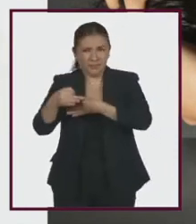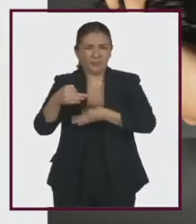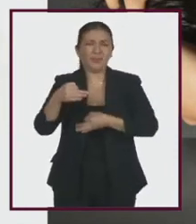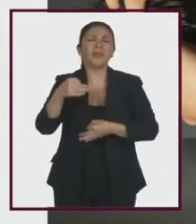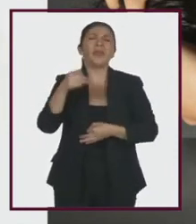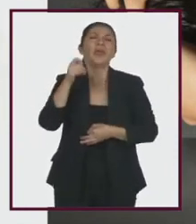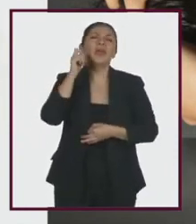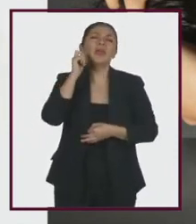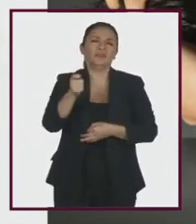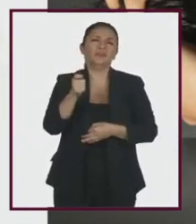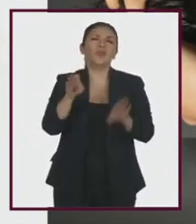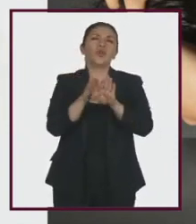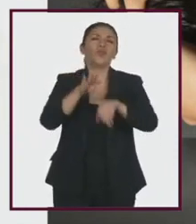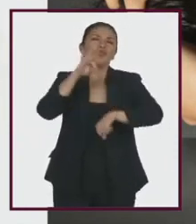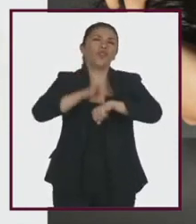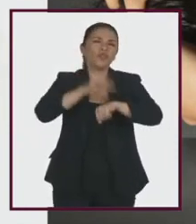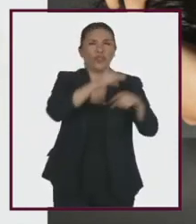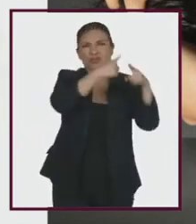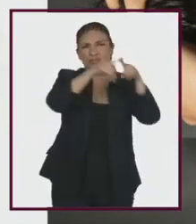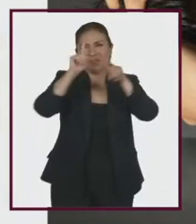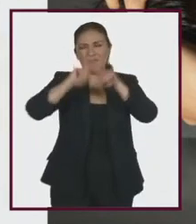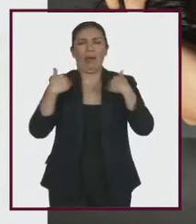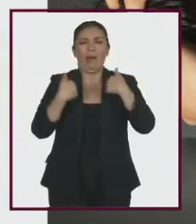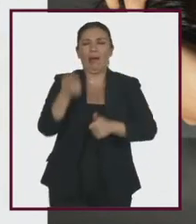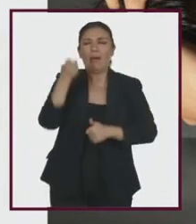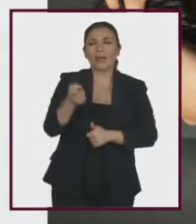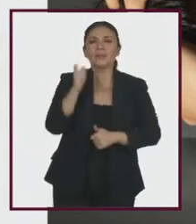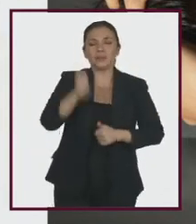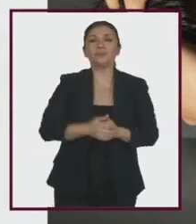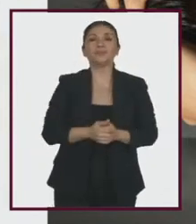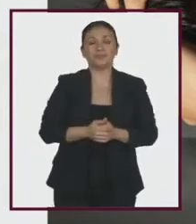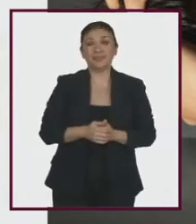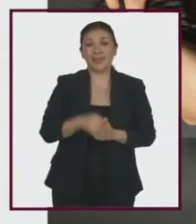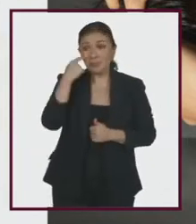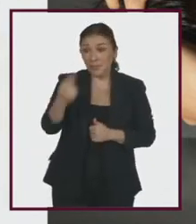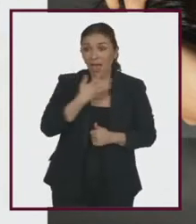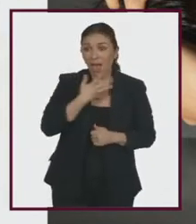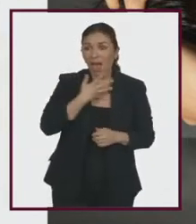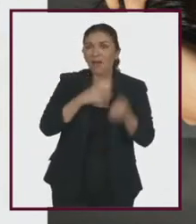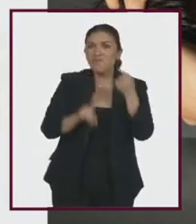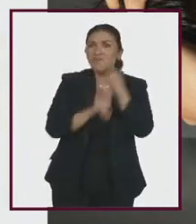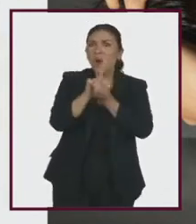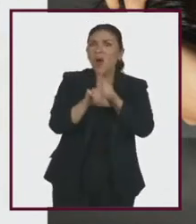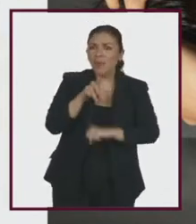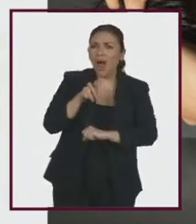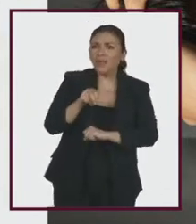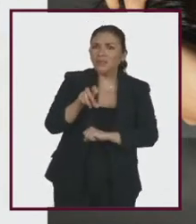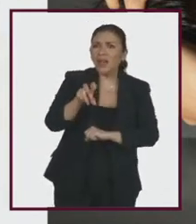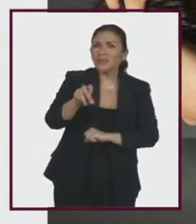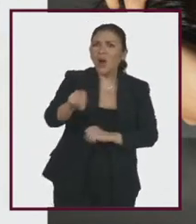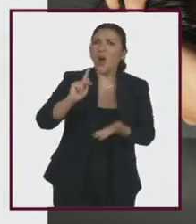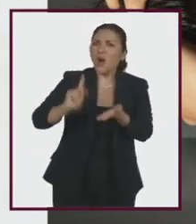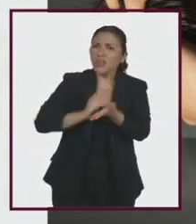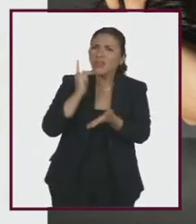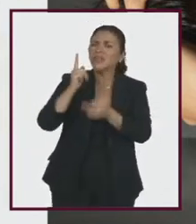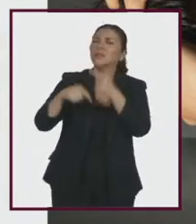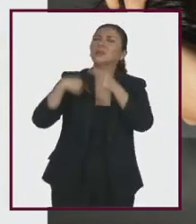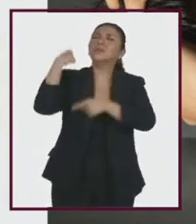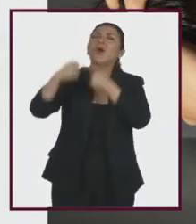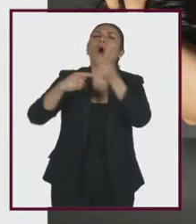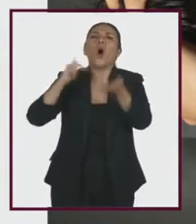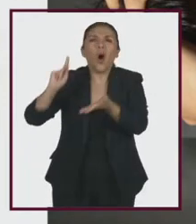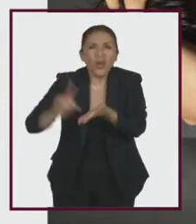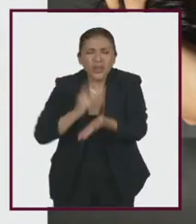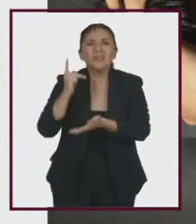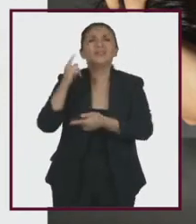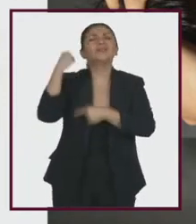los especialistas de la salud mental, van a ser justo ese problema crónico que tiene recaídas constantes, que